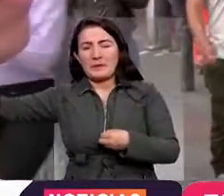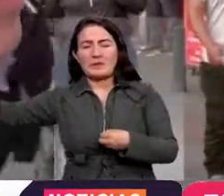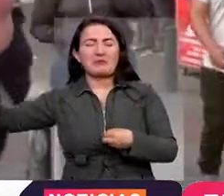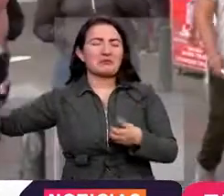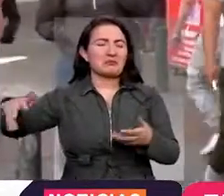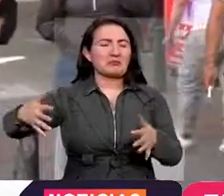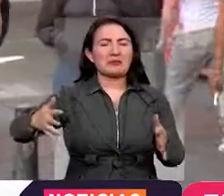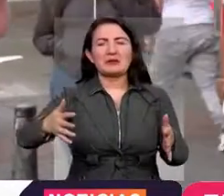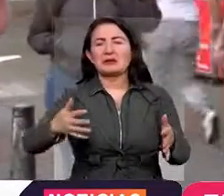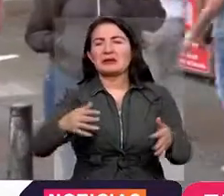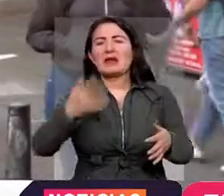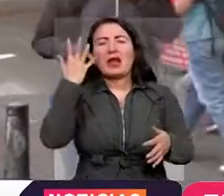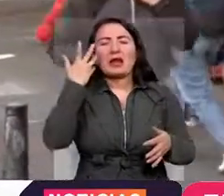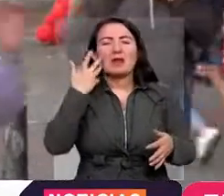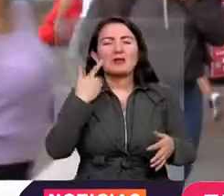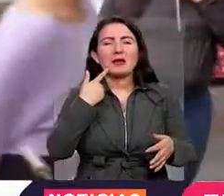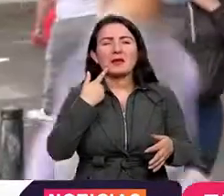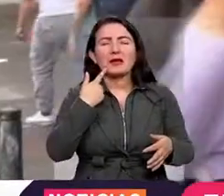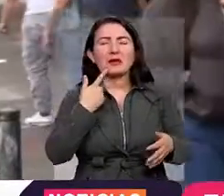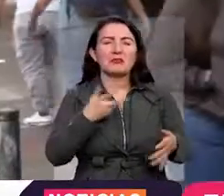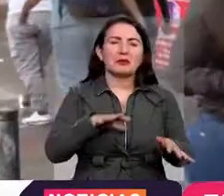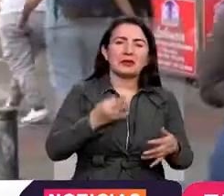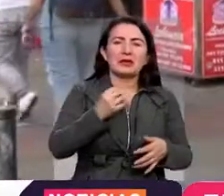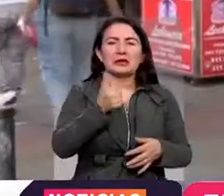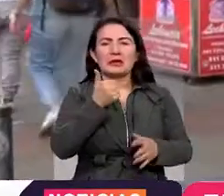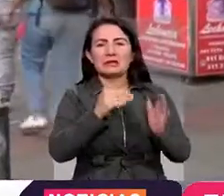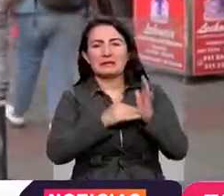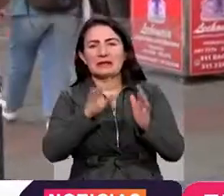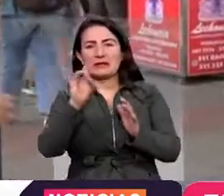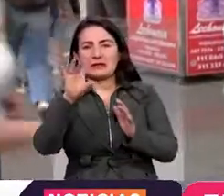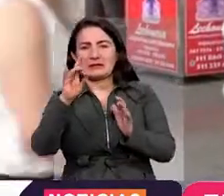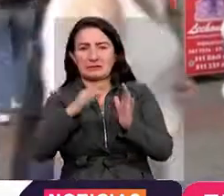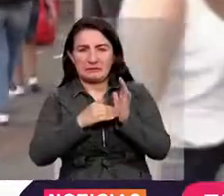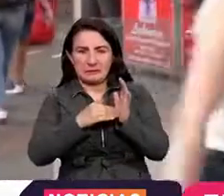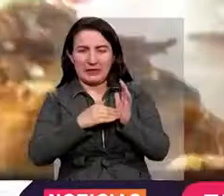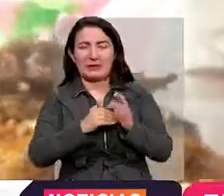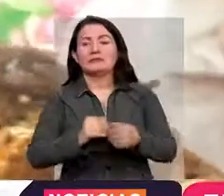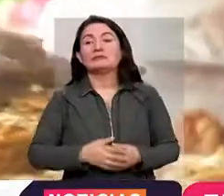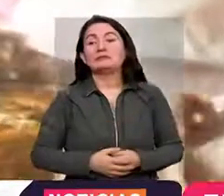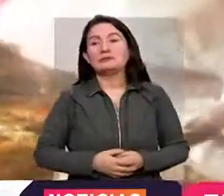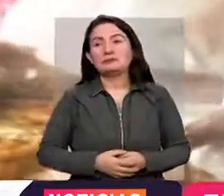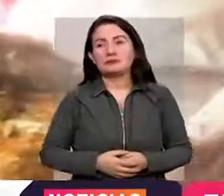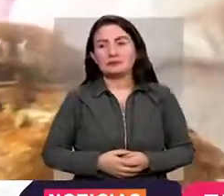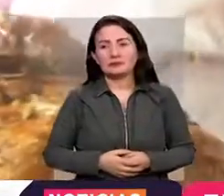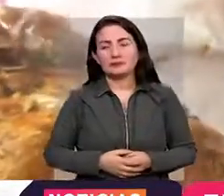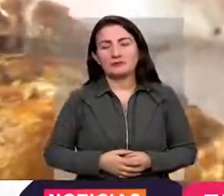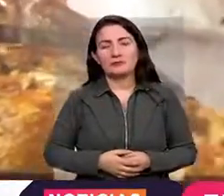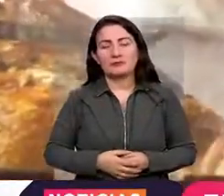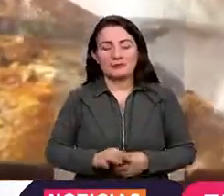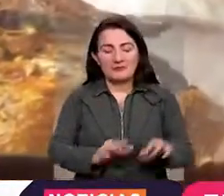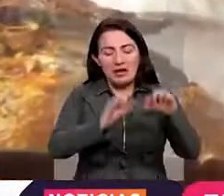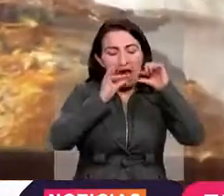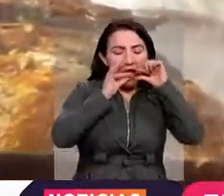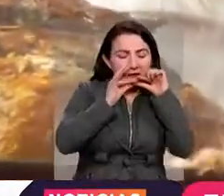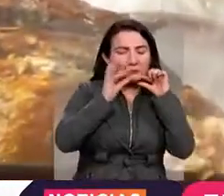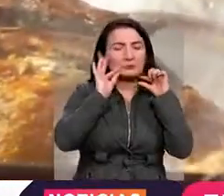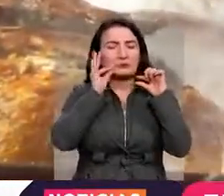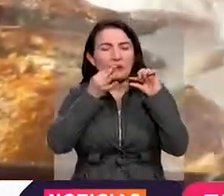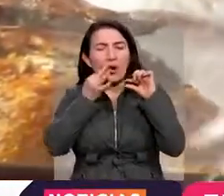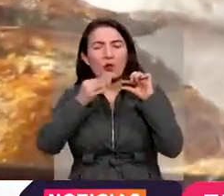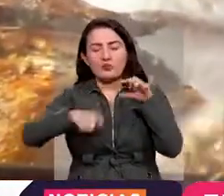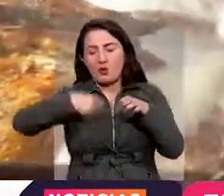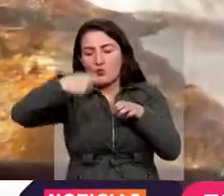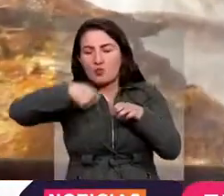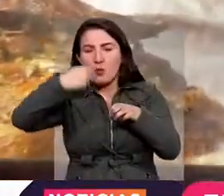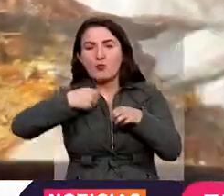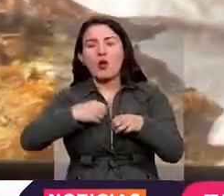de hacer diariamente entre 10.000 y 15.000 platos de lechona. Una combinación crocante de sabores con un toque